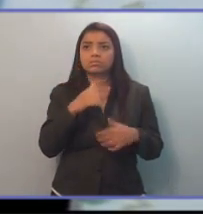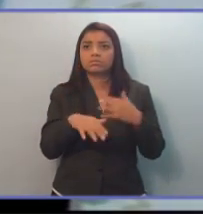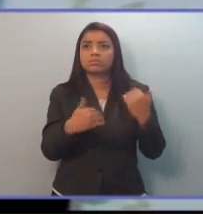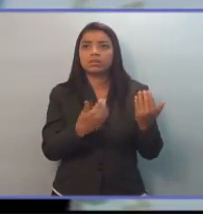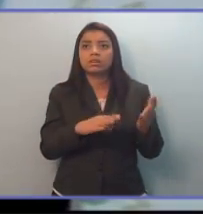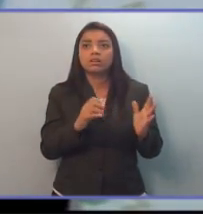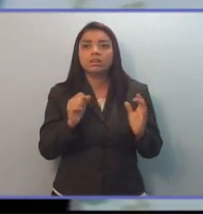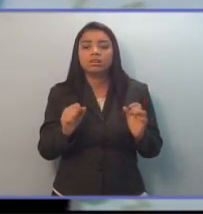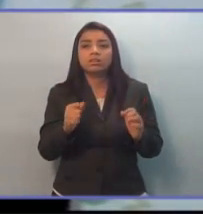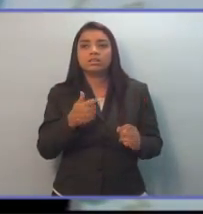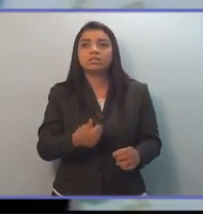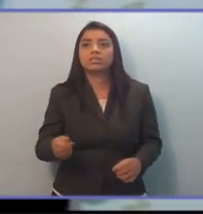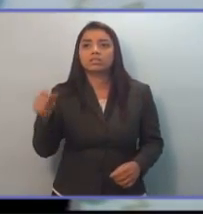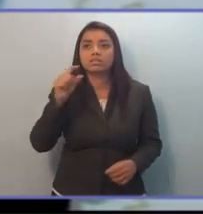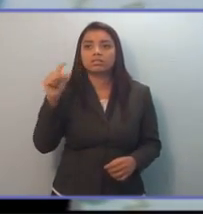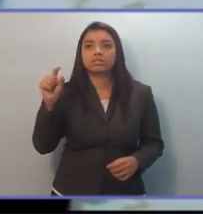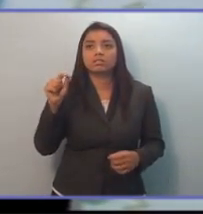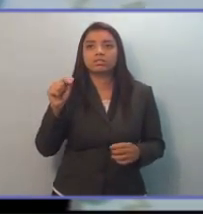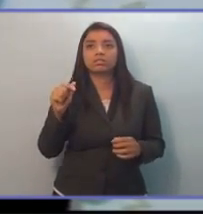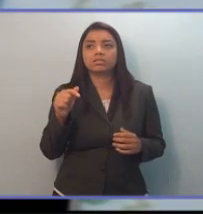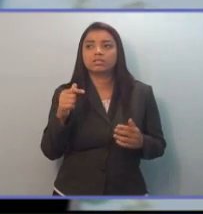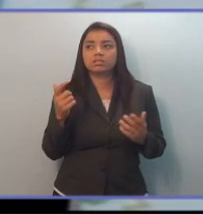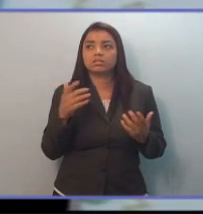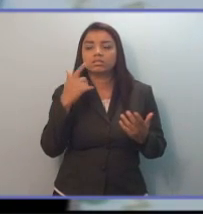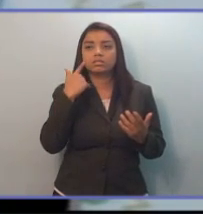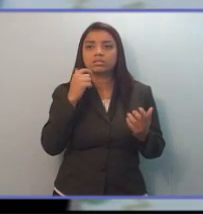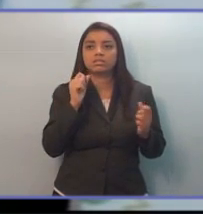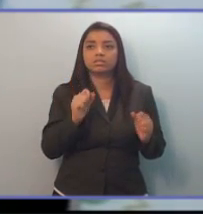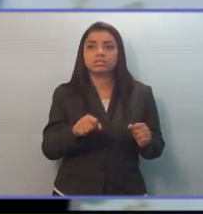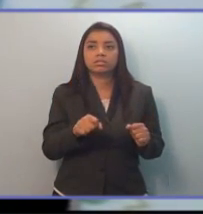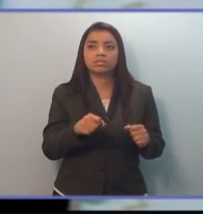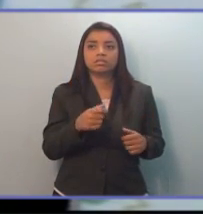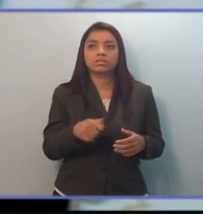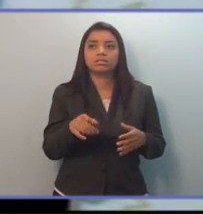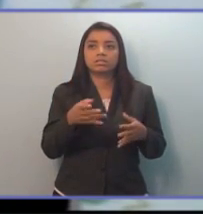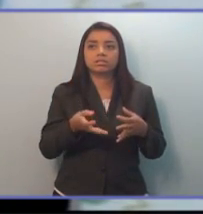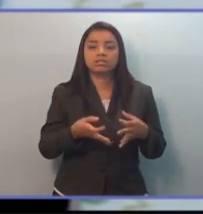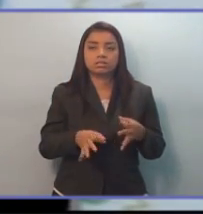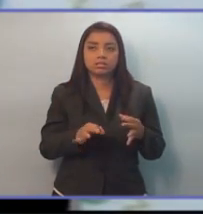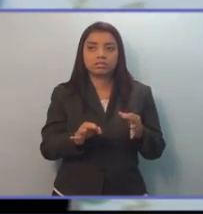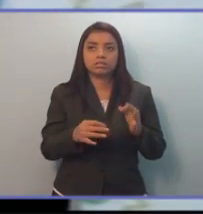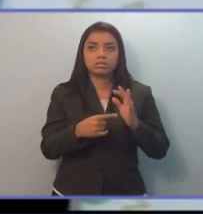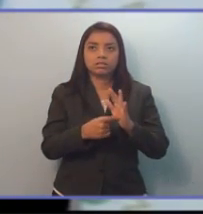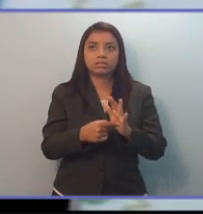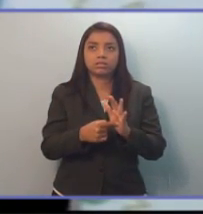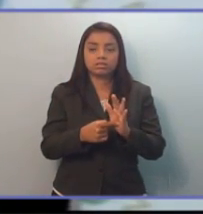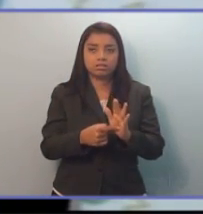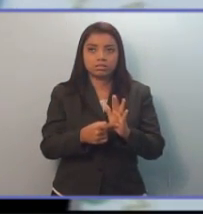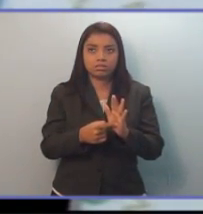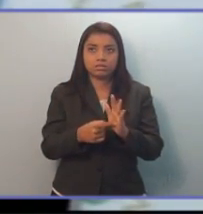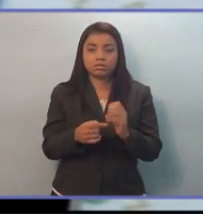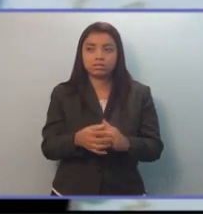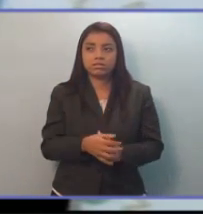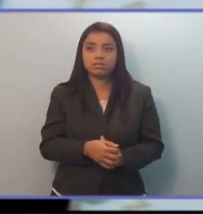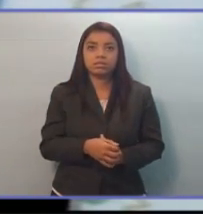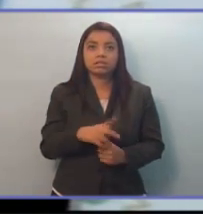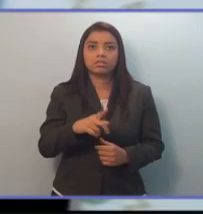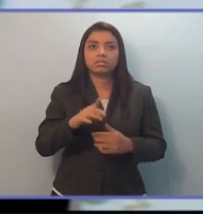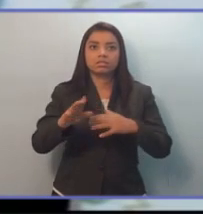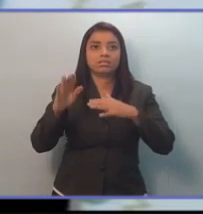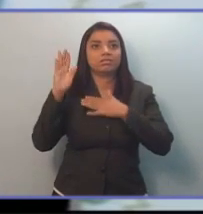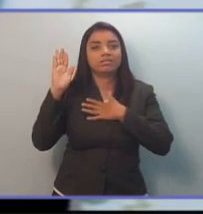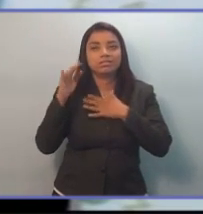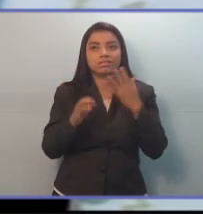tipo de funcionarios, quiénes son los aspirantes o cuál es su forma de pensar, su forma de actuar. o el compromiso que tienen